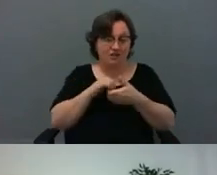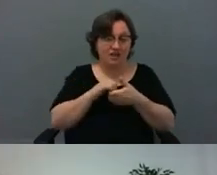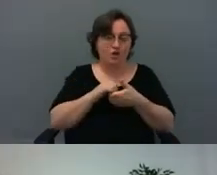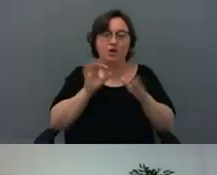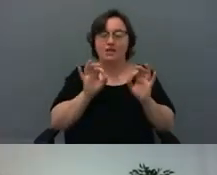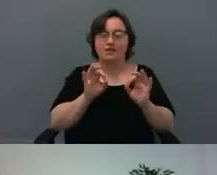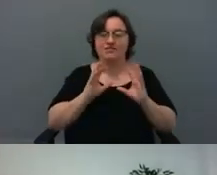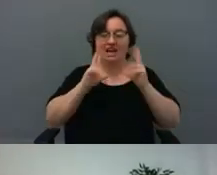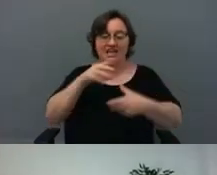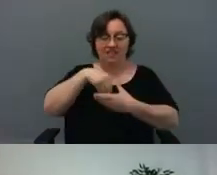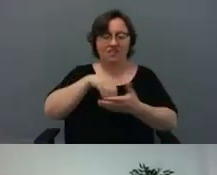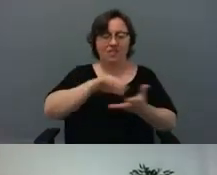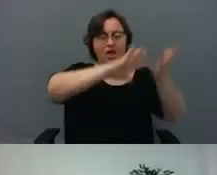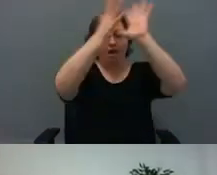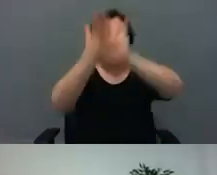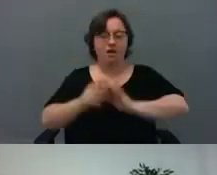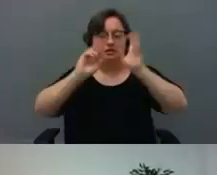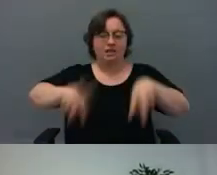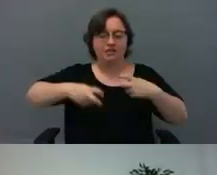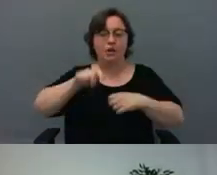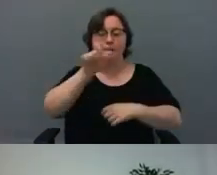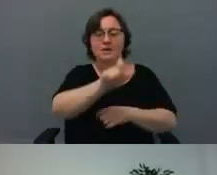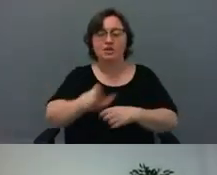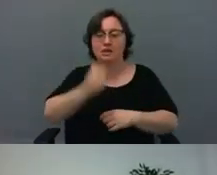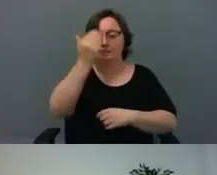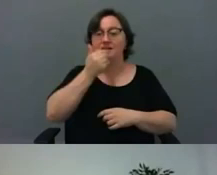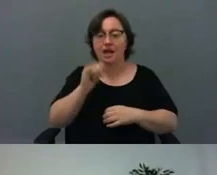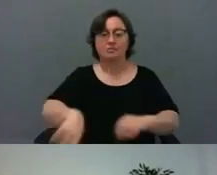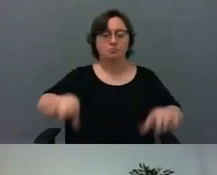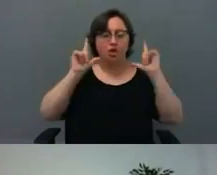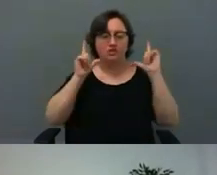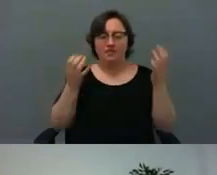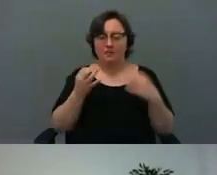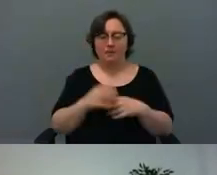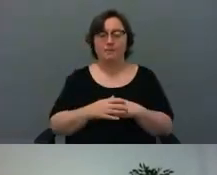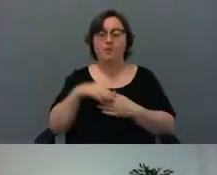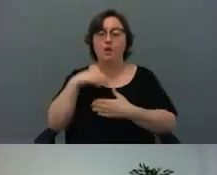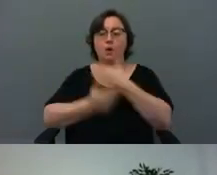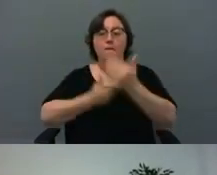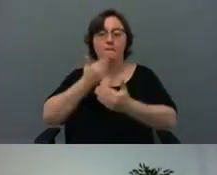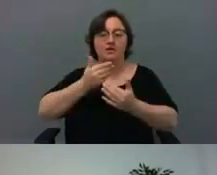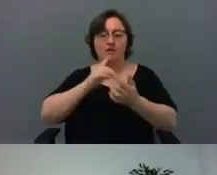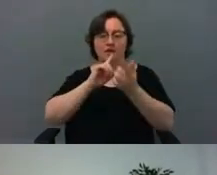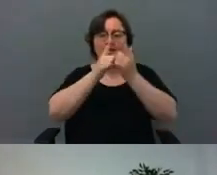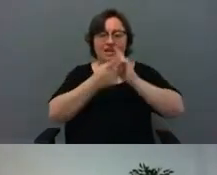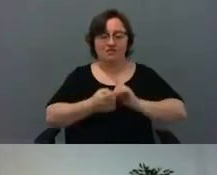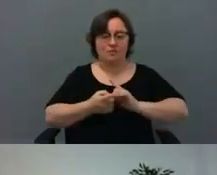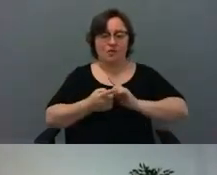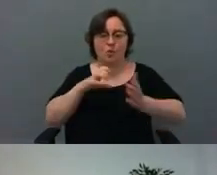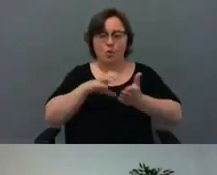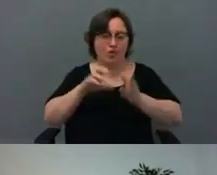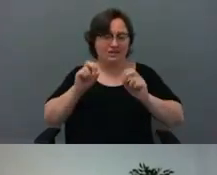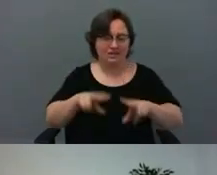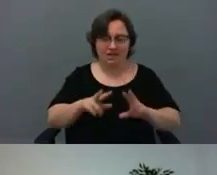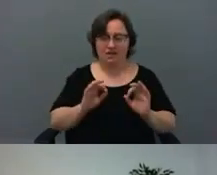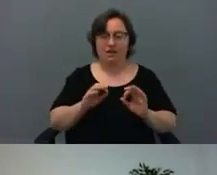Transformar las residencias poniendo en el centro a las personas con parálisis cerebral. Y en ese proceso de transformación, sin duda, la